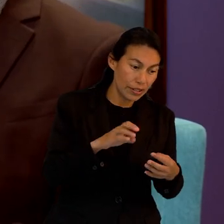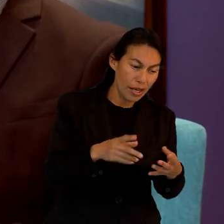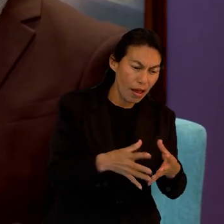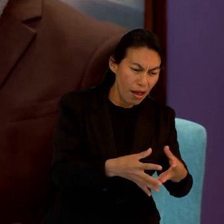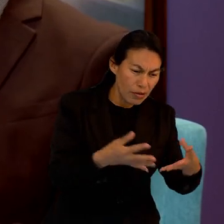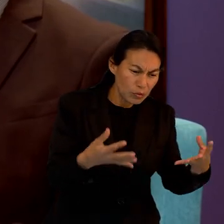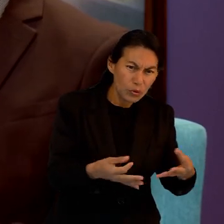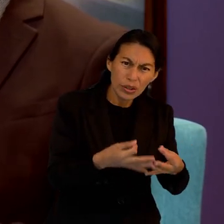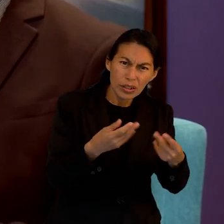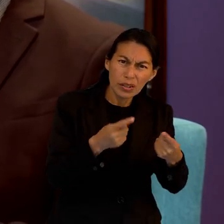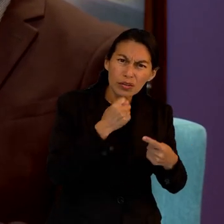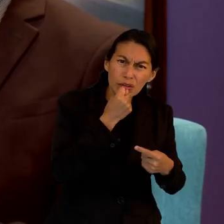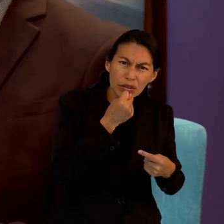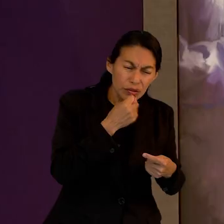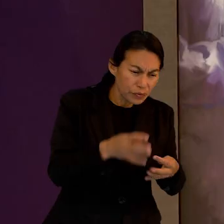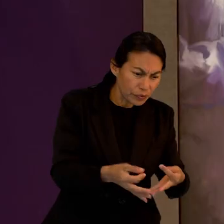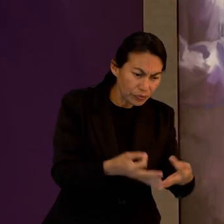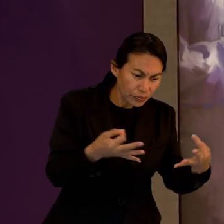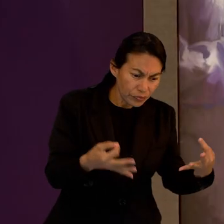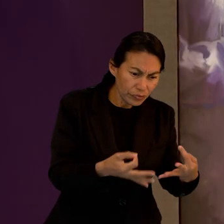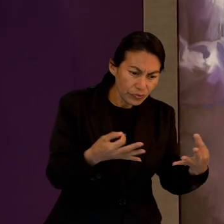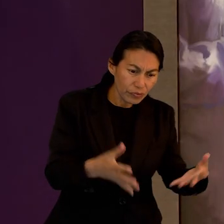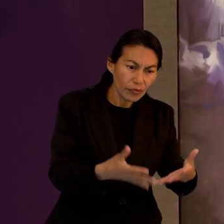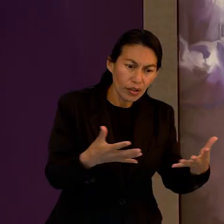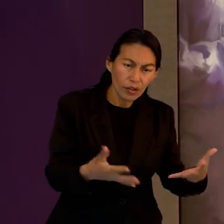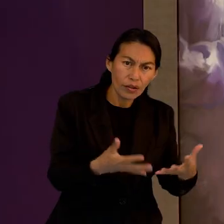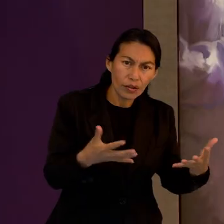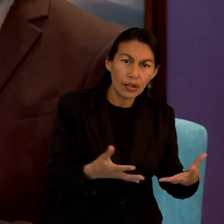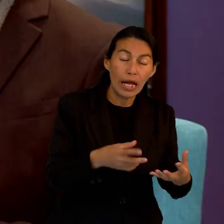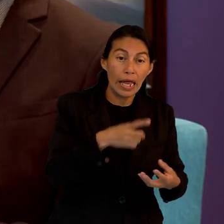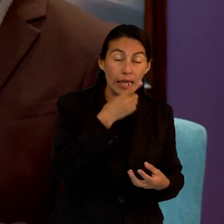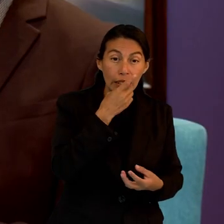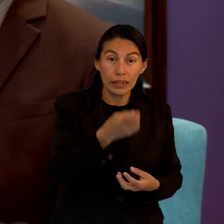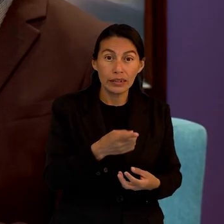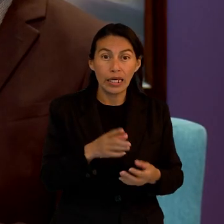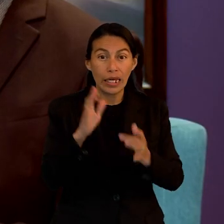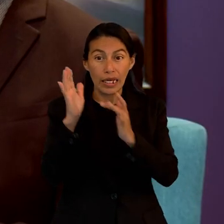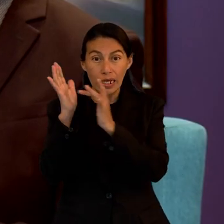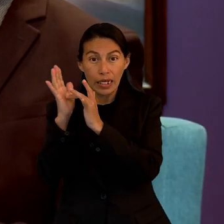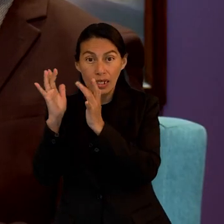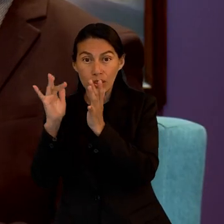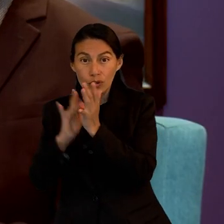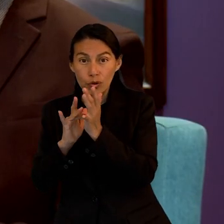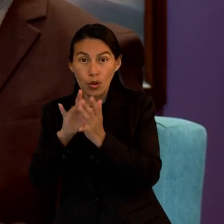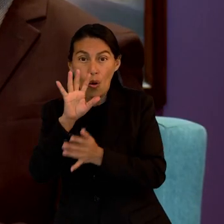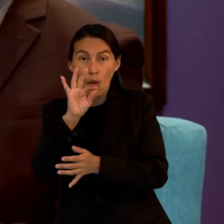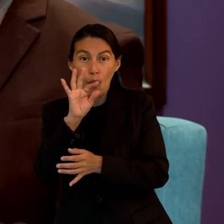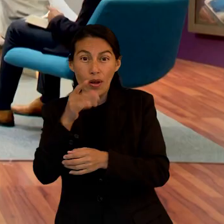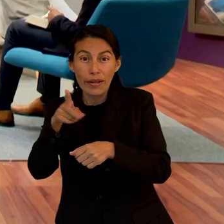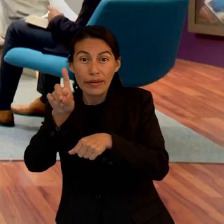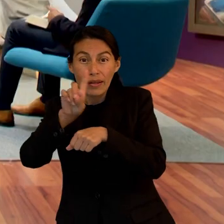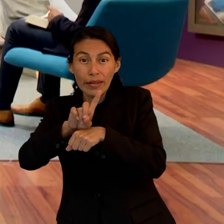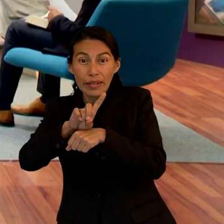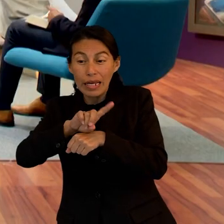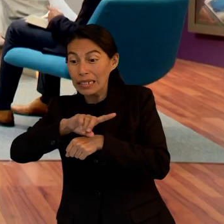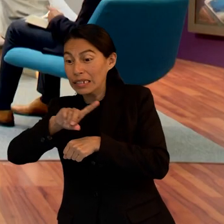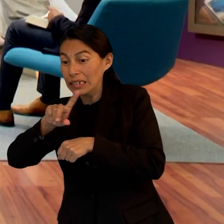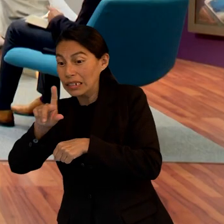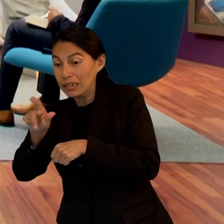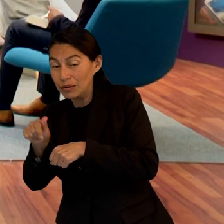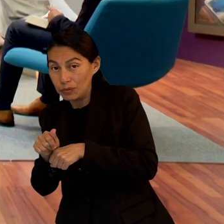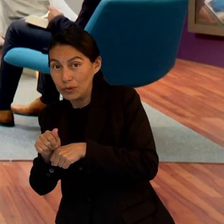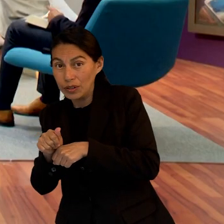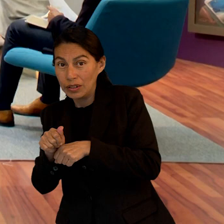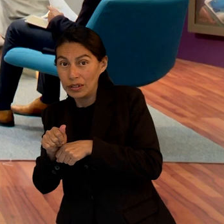pero también más adelante encontramos que jesús resucitó 40 días después para